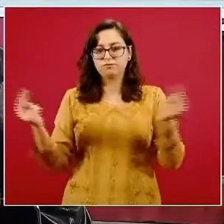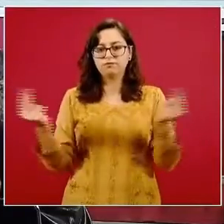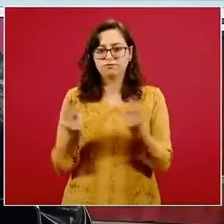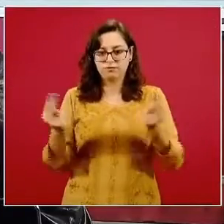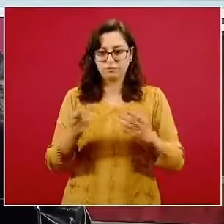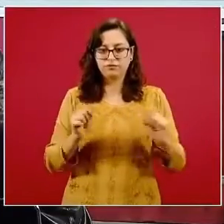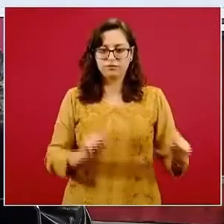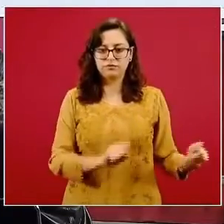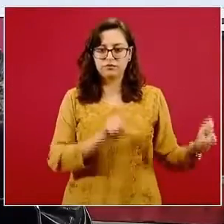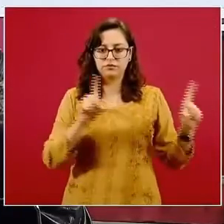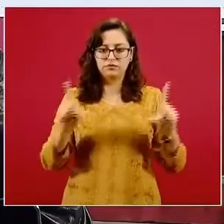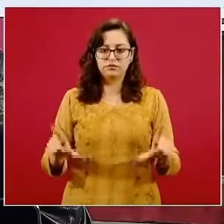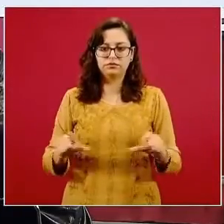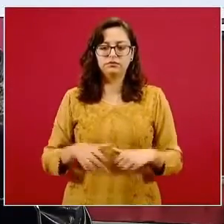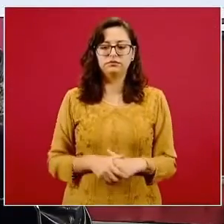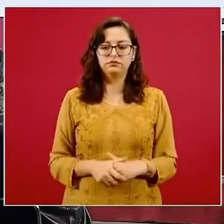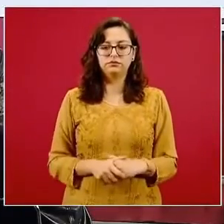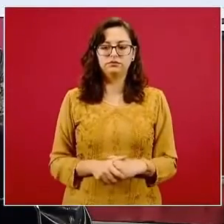sigue,